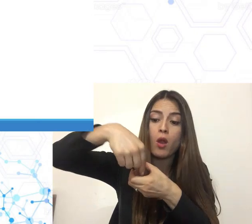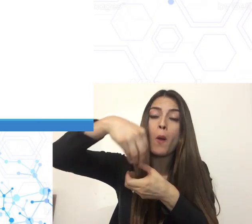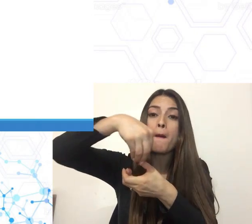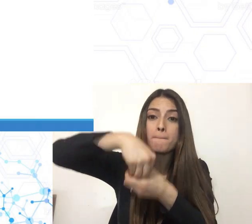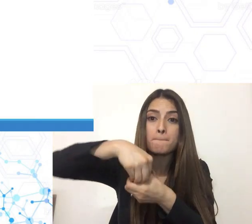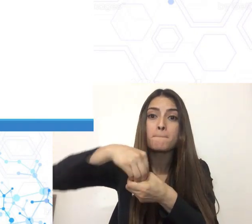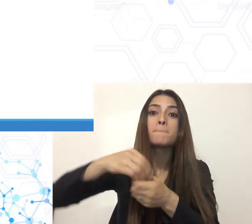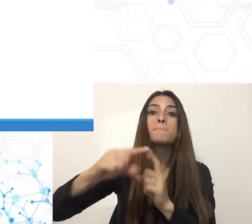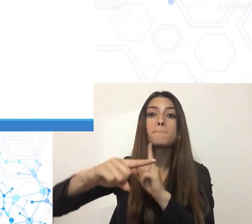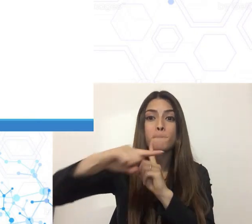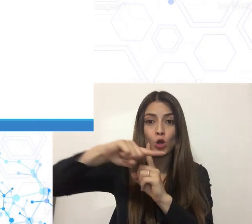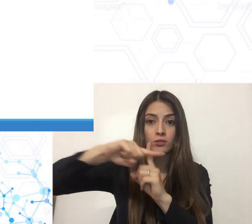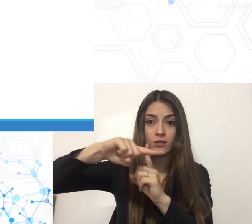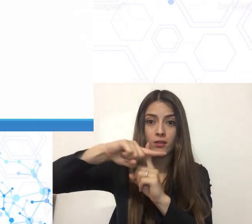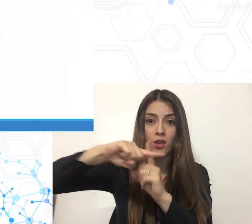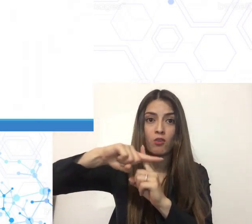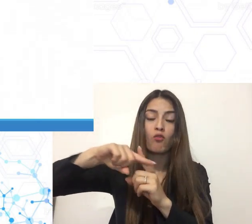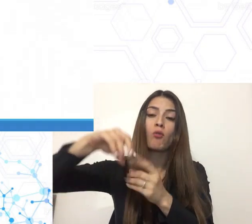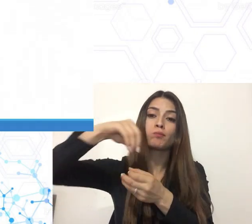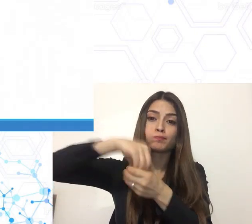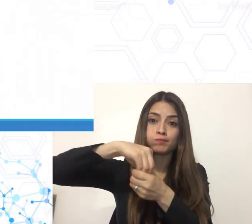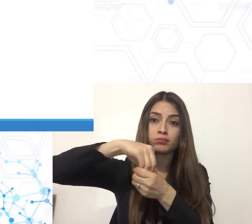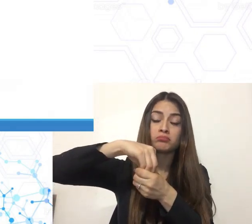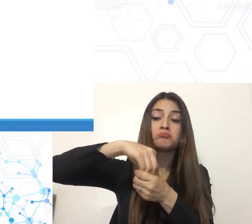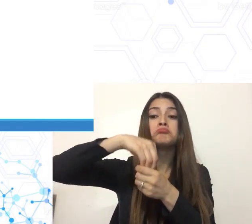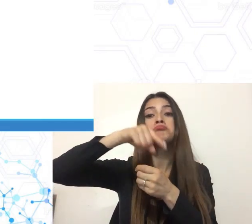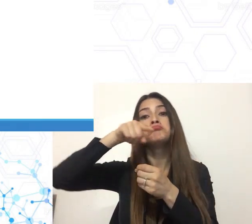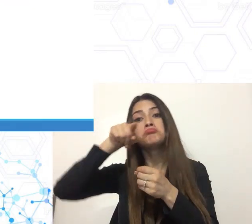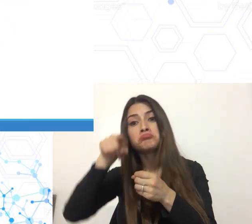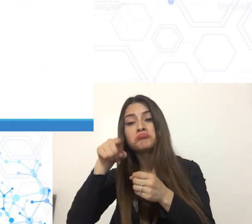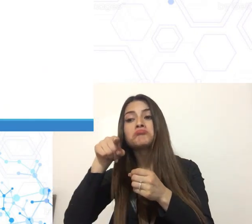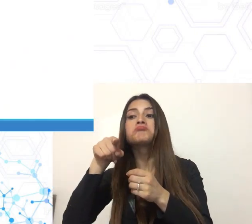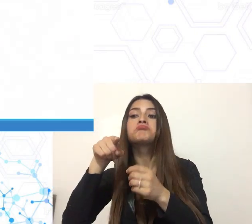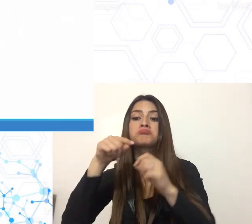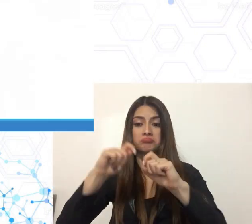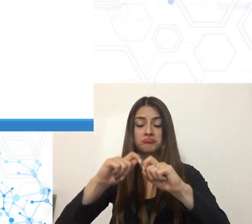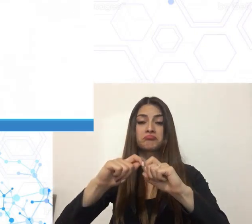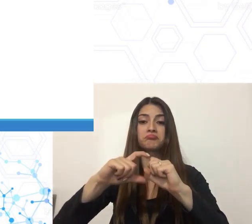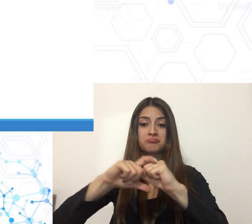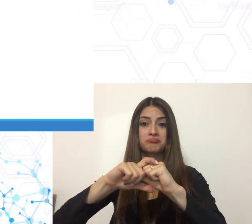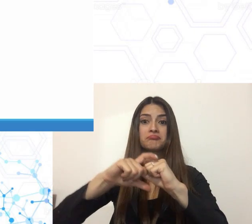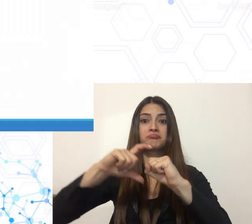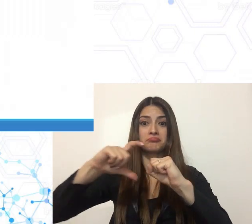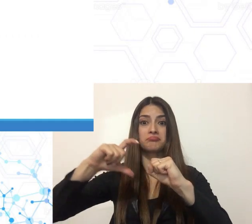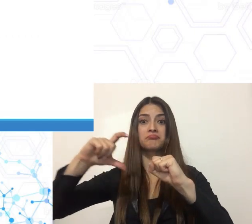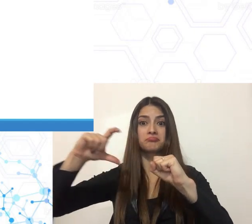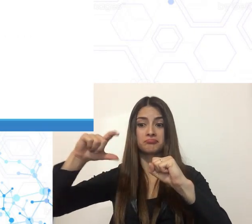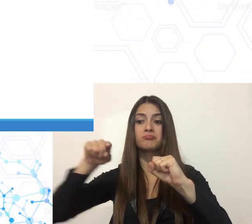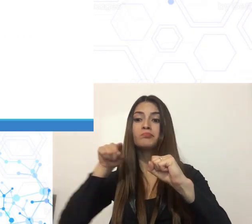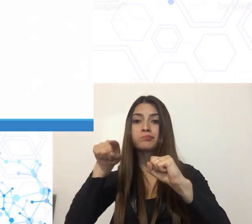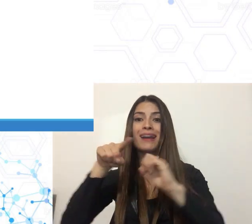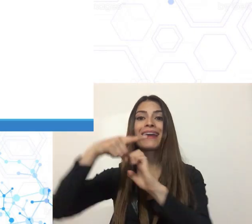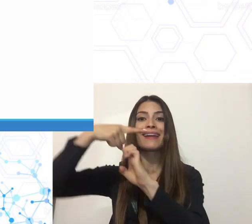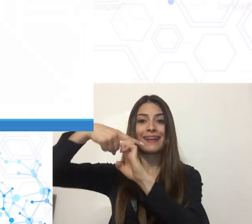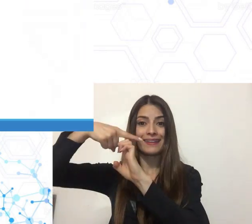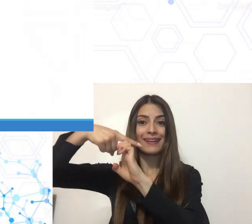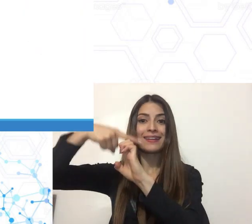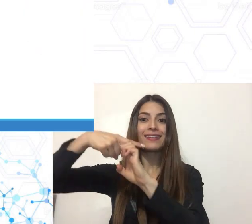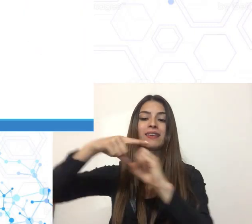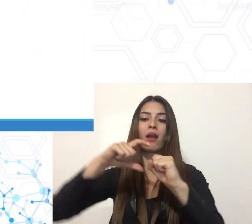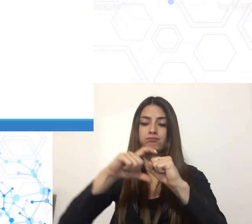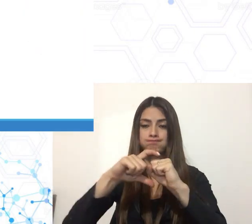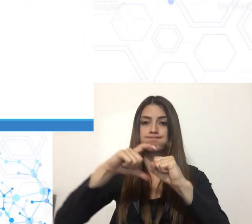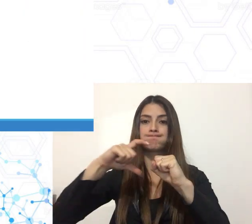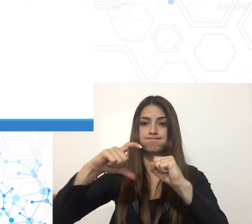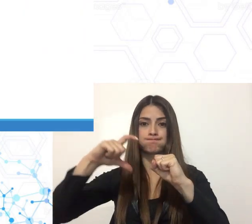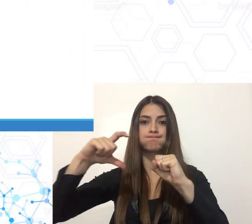energía probabilísticamente por los diferentes niveles de energía descritos por Bohr o subniveles